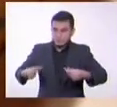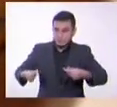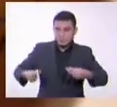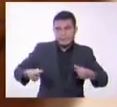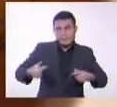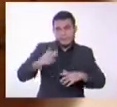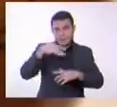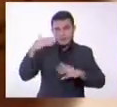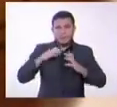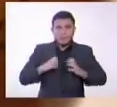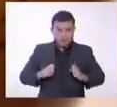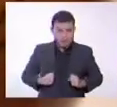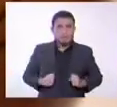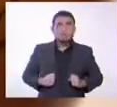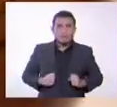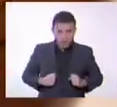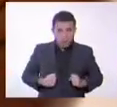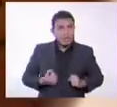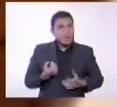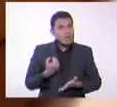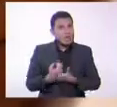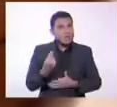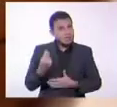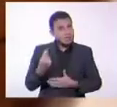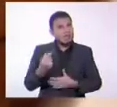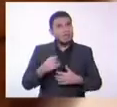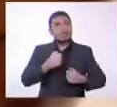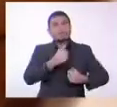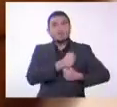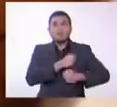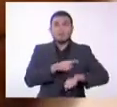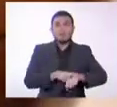dominio económico y militar de esos tiempos.